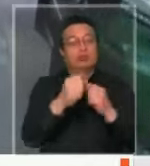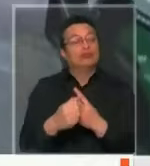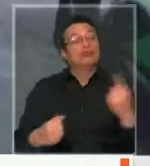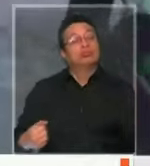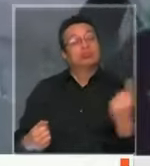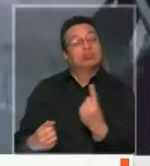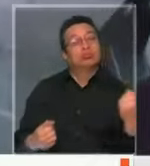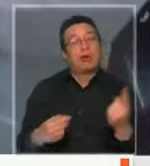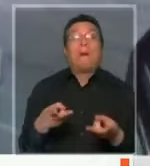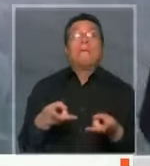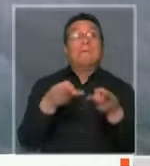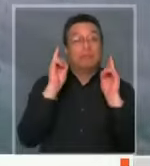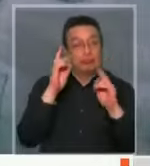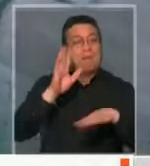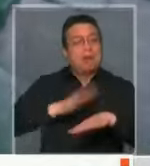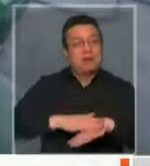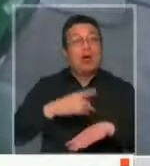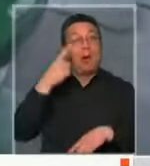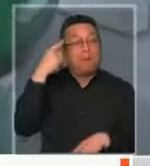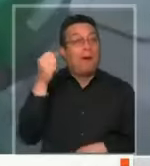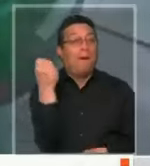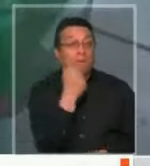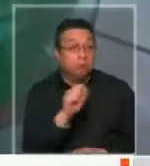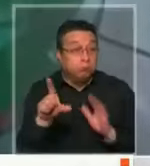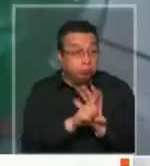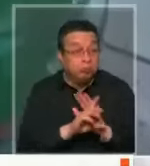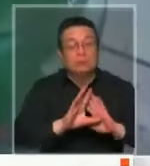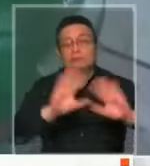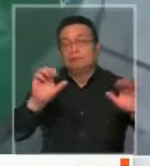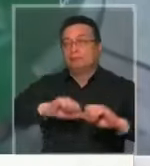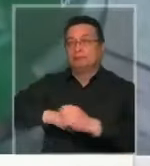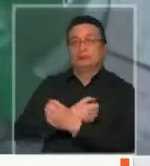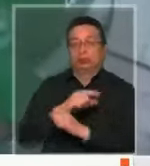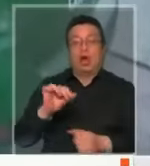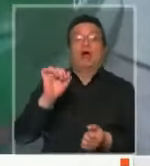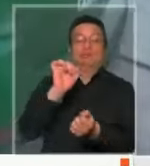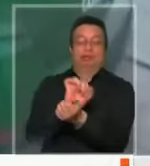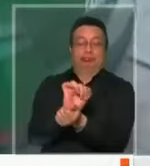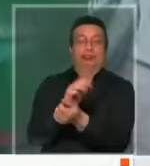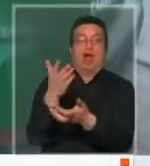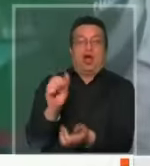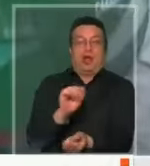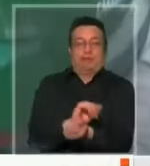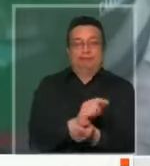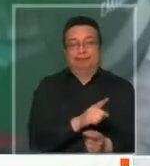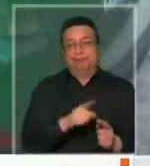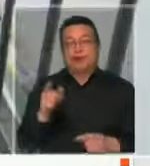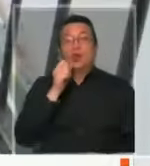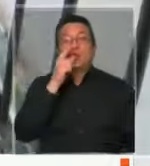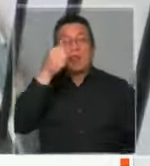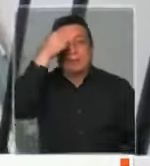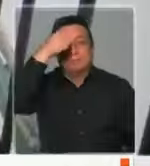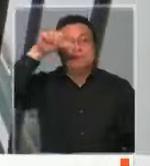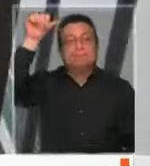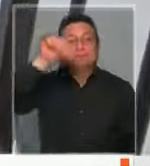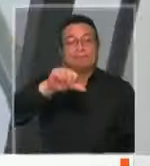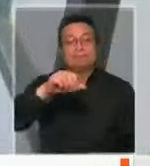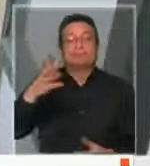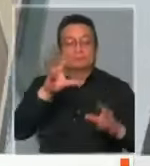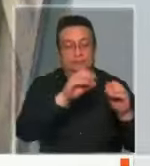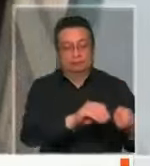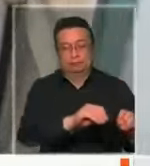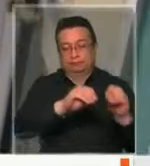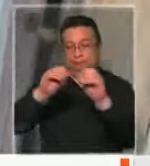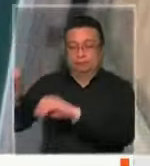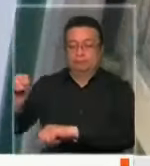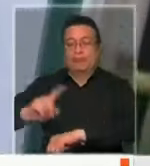salir. Bueno, estaban, según el informe de Gendarmería, esposados, esperando cuál iba a ser su castigo, como por ejemplo el traslado de